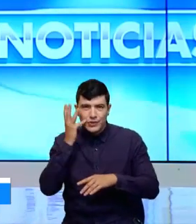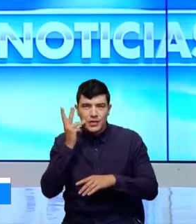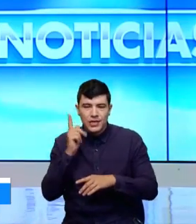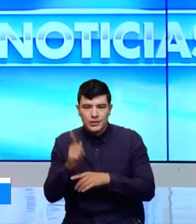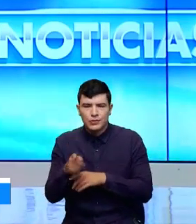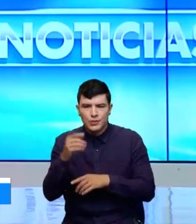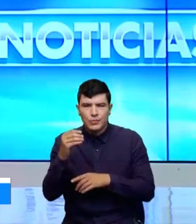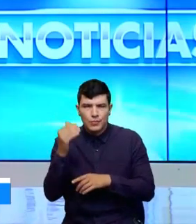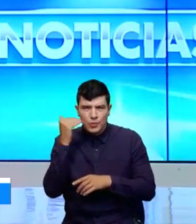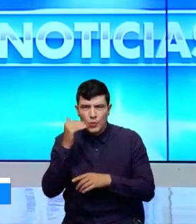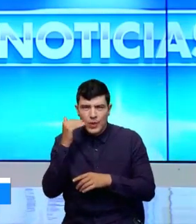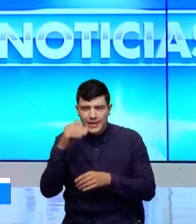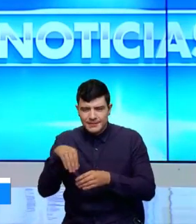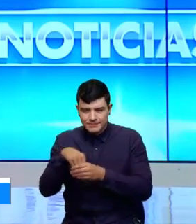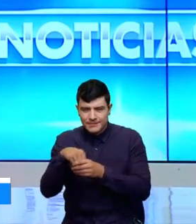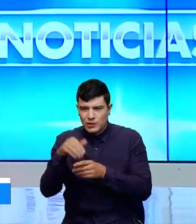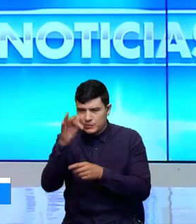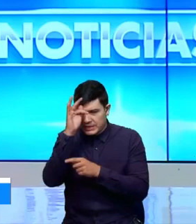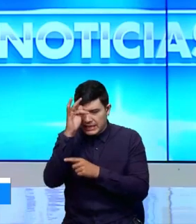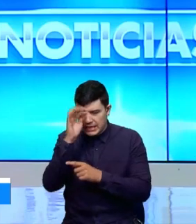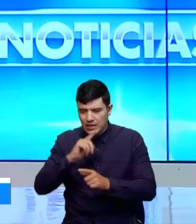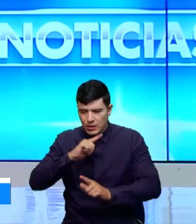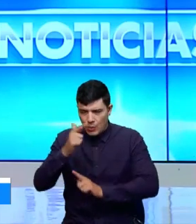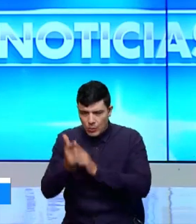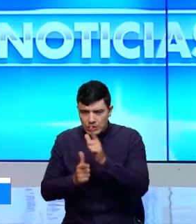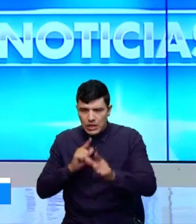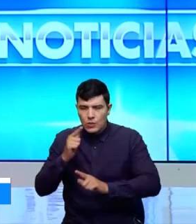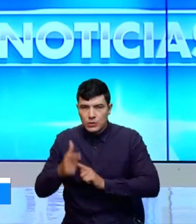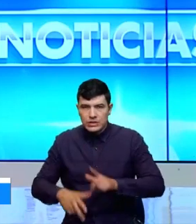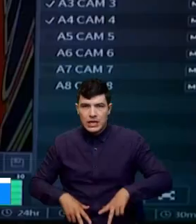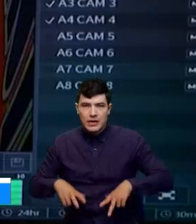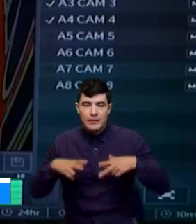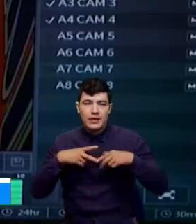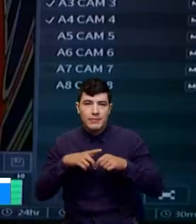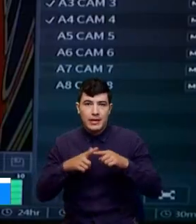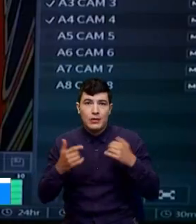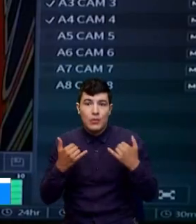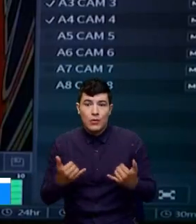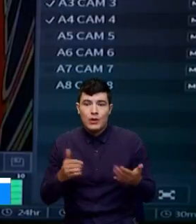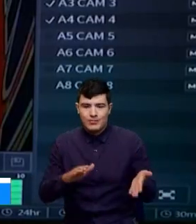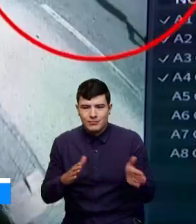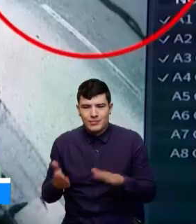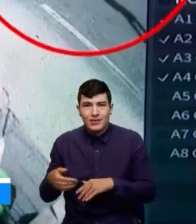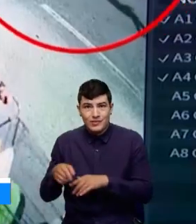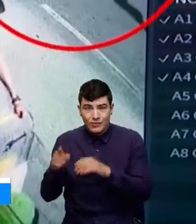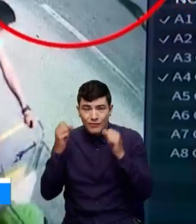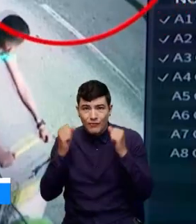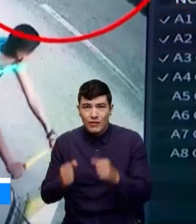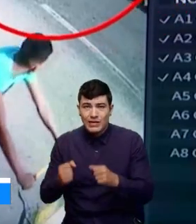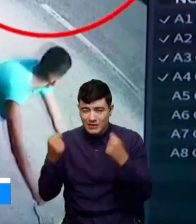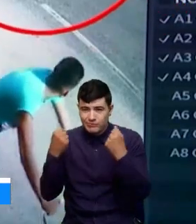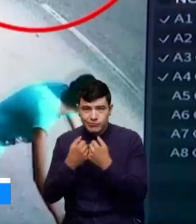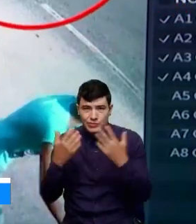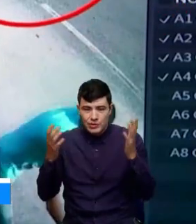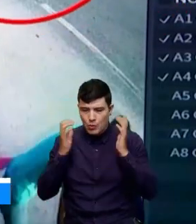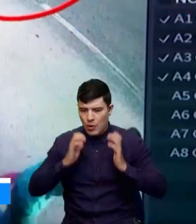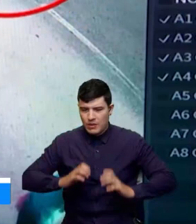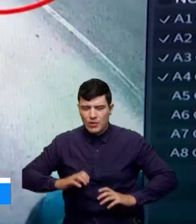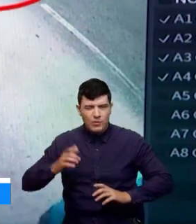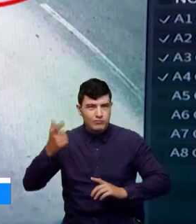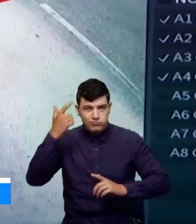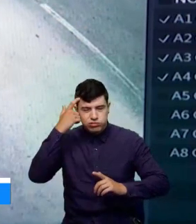su familia pide justicia por lo sucedido las fuertes heridas y los hematomas causados en su cuerpo